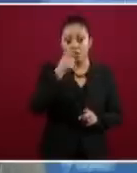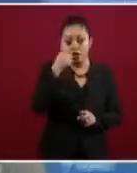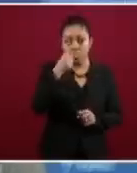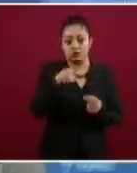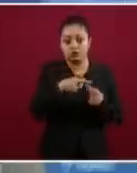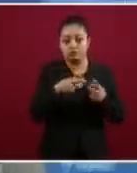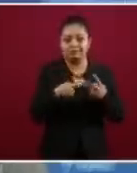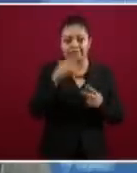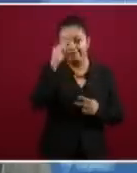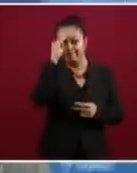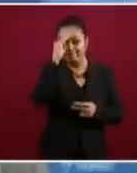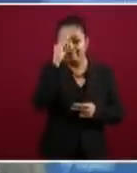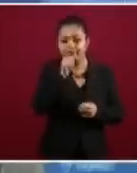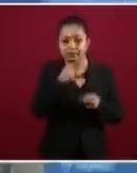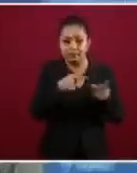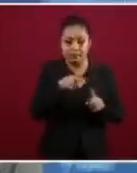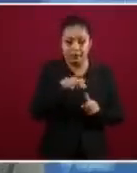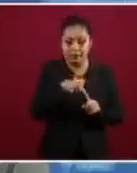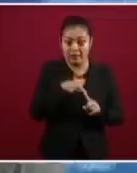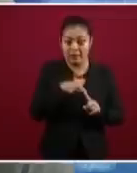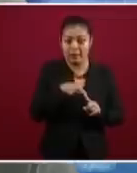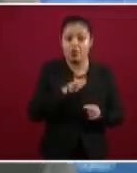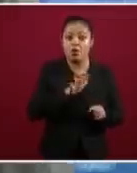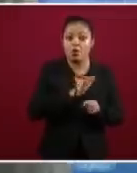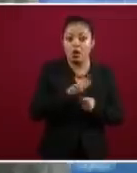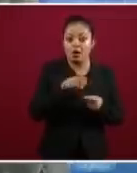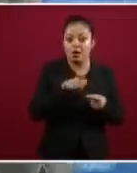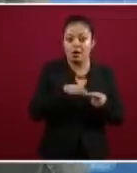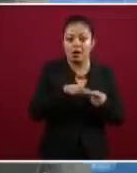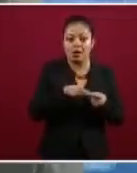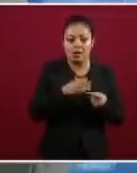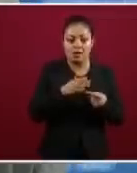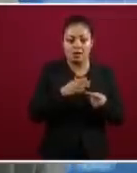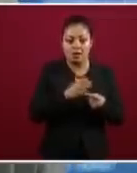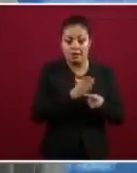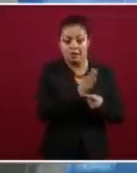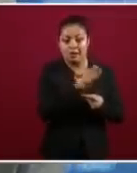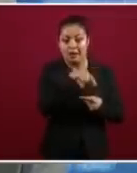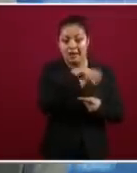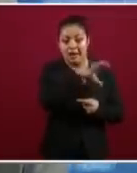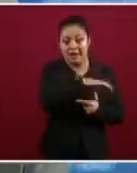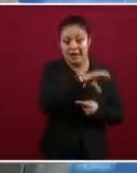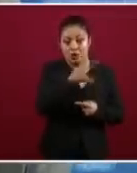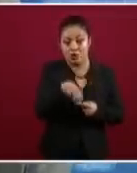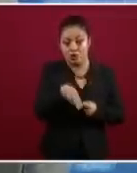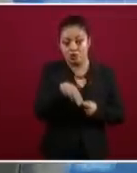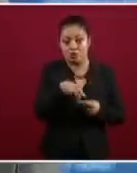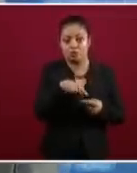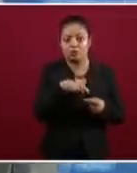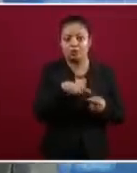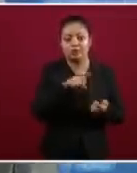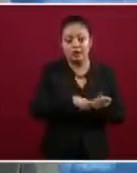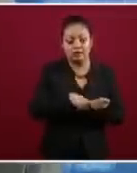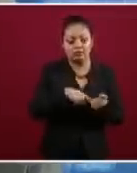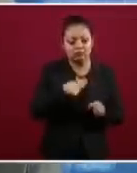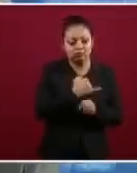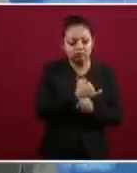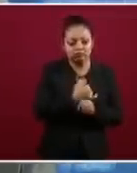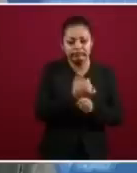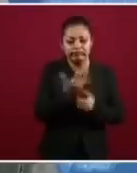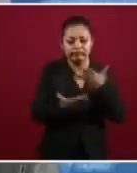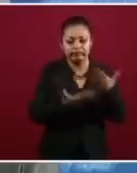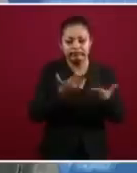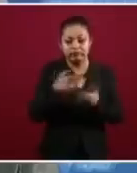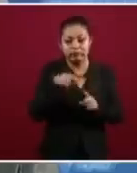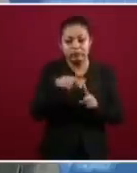hacia el corredor más rentable, se puede decir, que es el corredor de Cancún. Los estudios nos han indicado que el